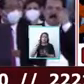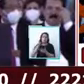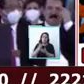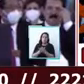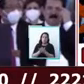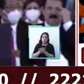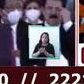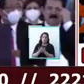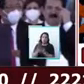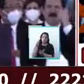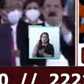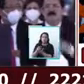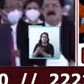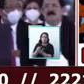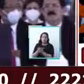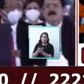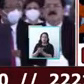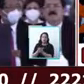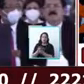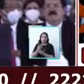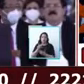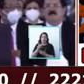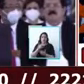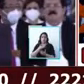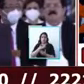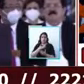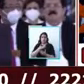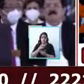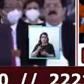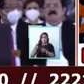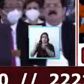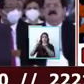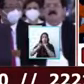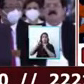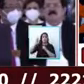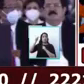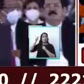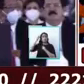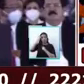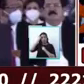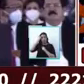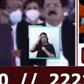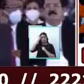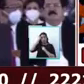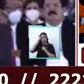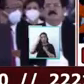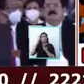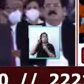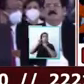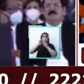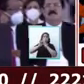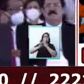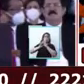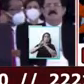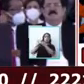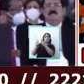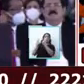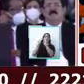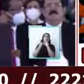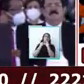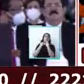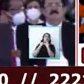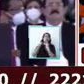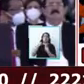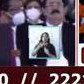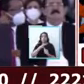set nos planteó que tiene una diversidad de proyectos para apoyar esa región como plan Trifinio, los 16